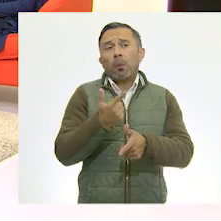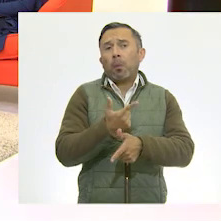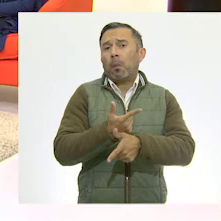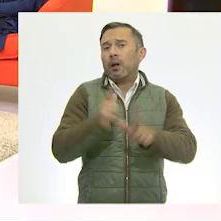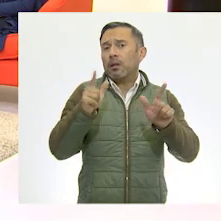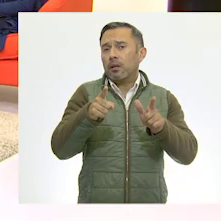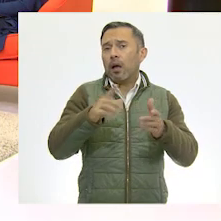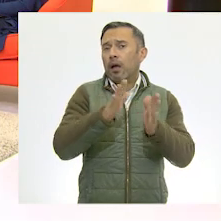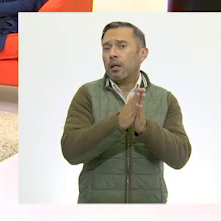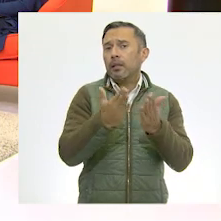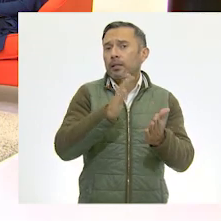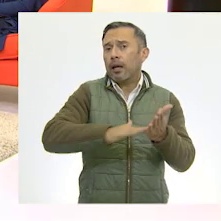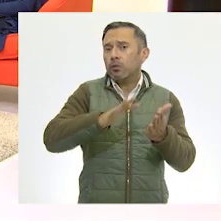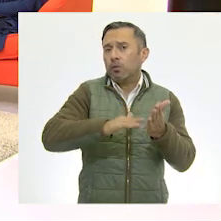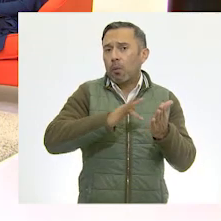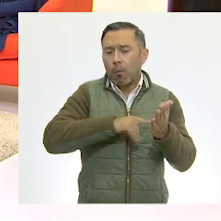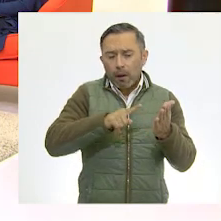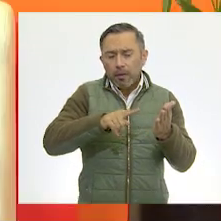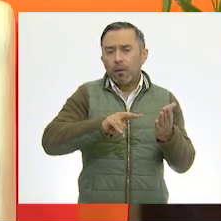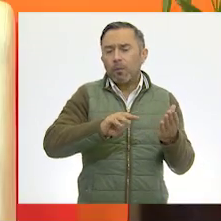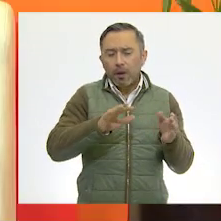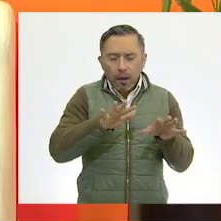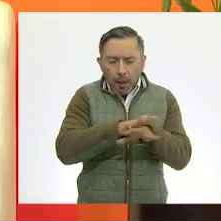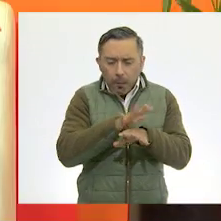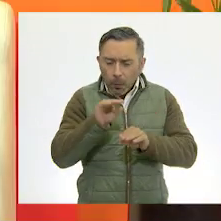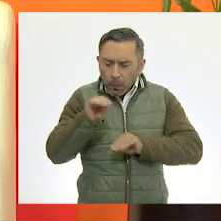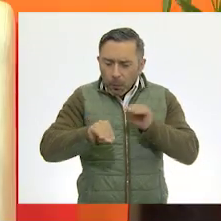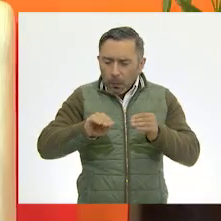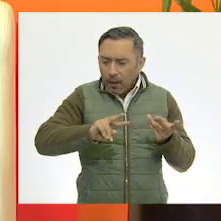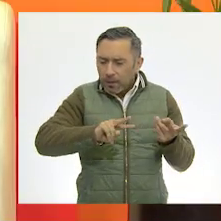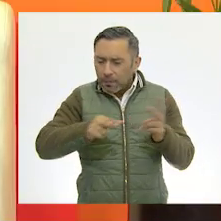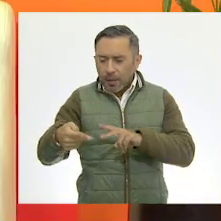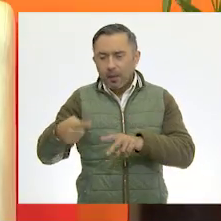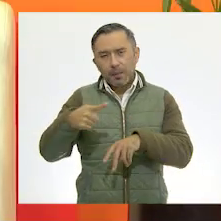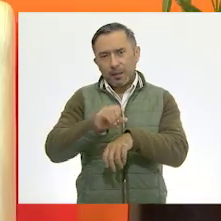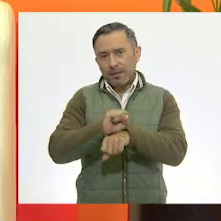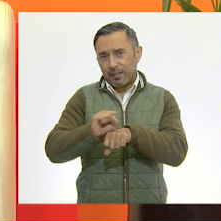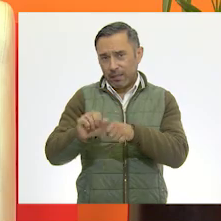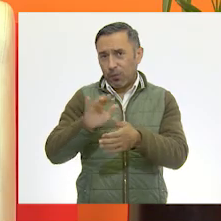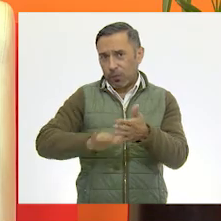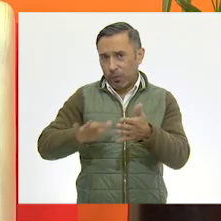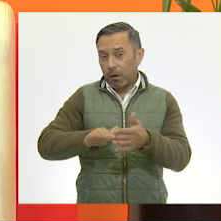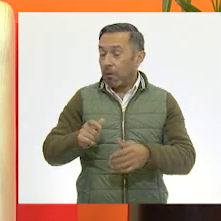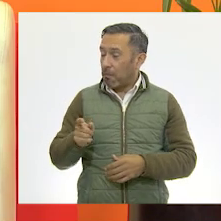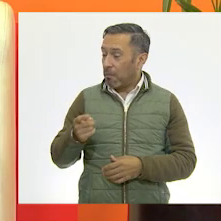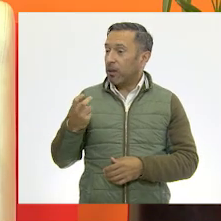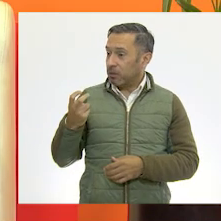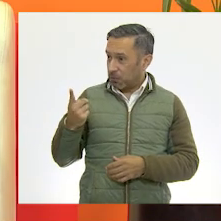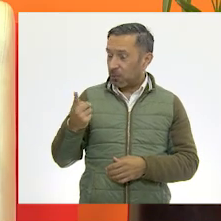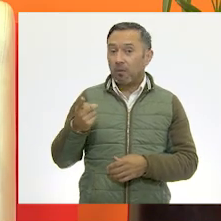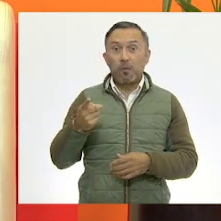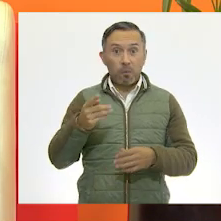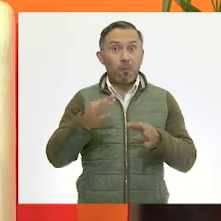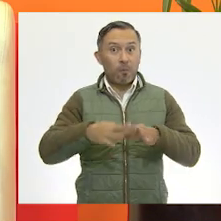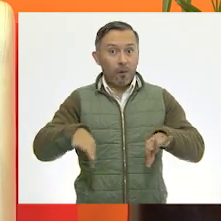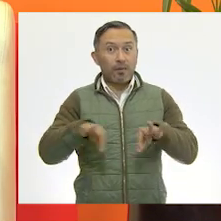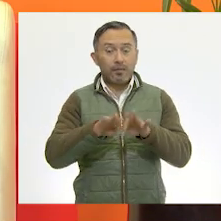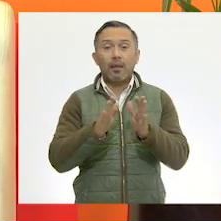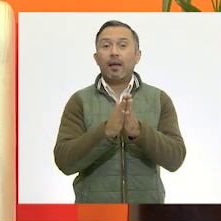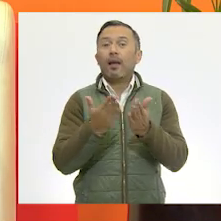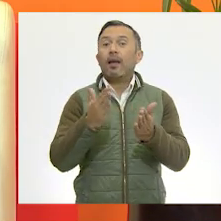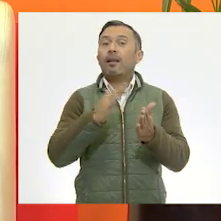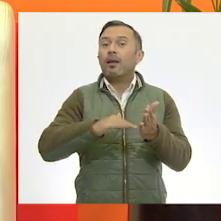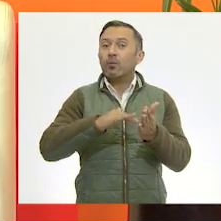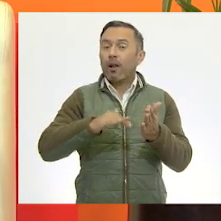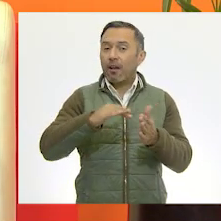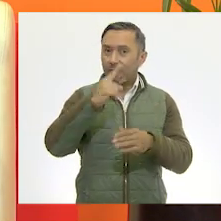en formato de lectura fácil. Muy bien, muchas gracias. Pues ya saben, hay que buscar la lectura fácil, hay que informarnos también sobre el método